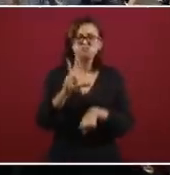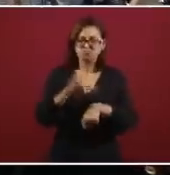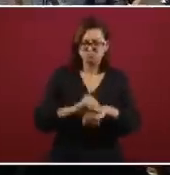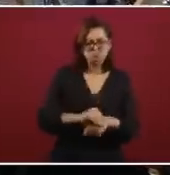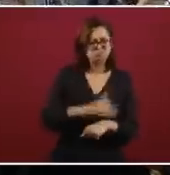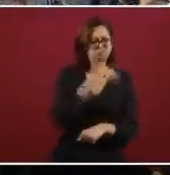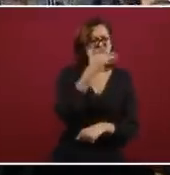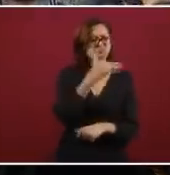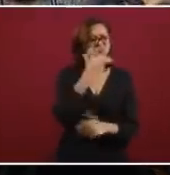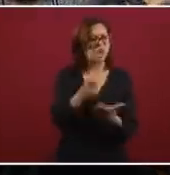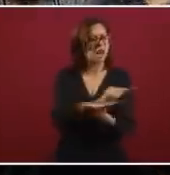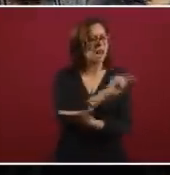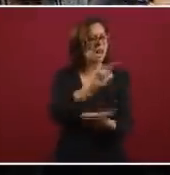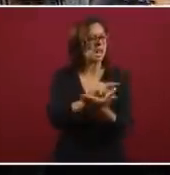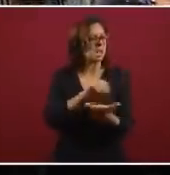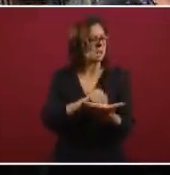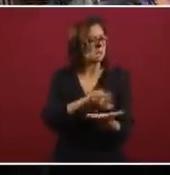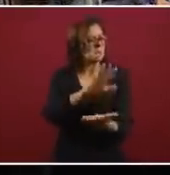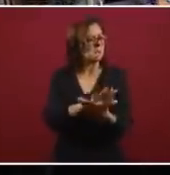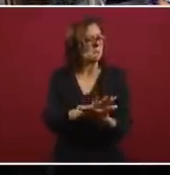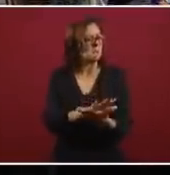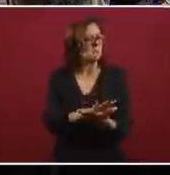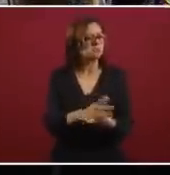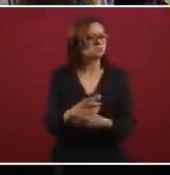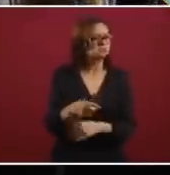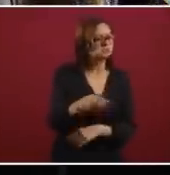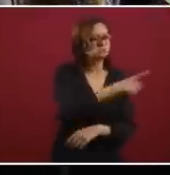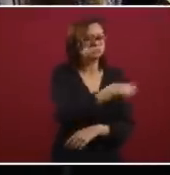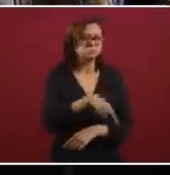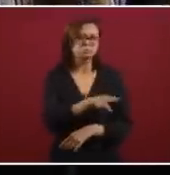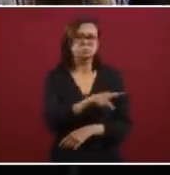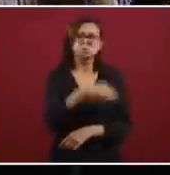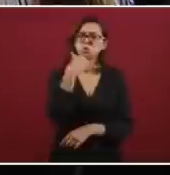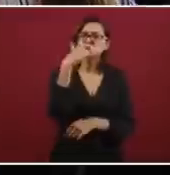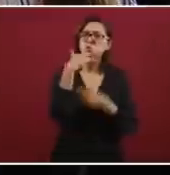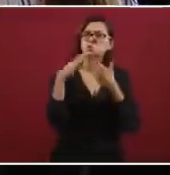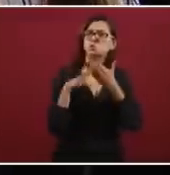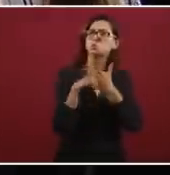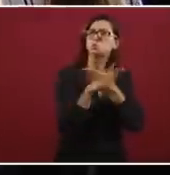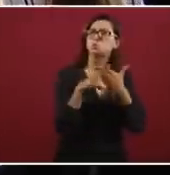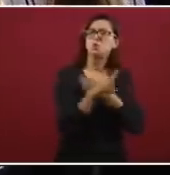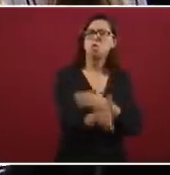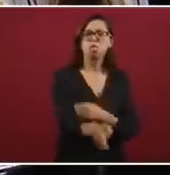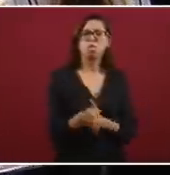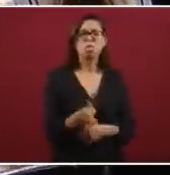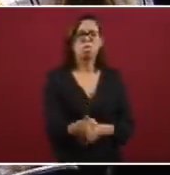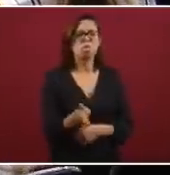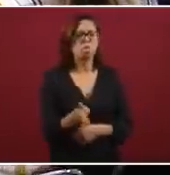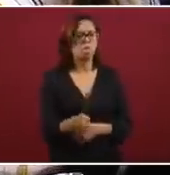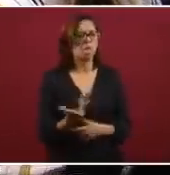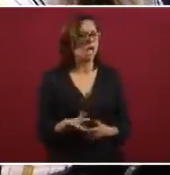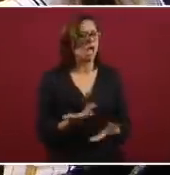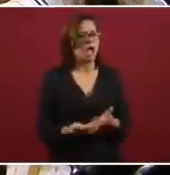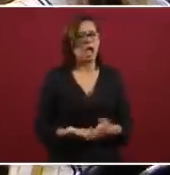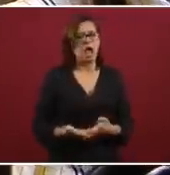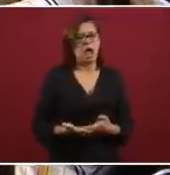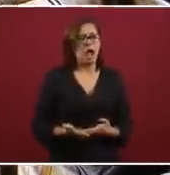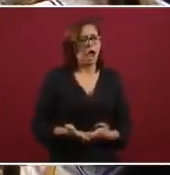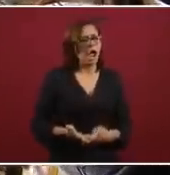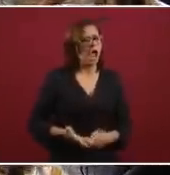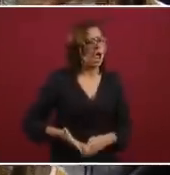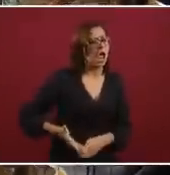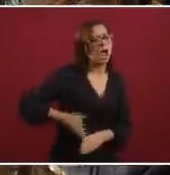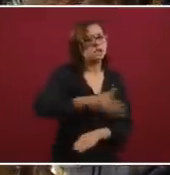en la época en que ellos simulaban que combatían la corrupción? ¿Por qué no dijeron nada de